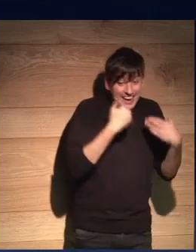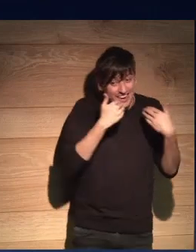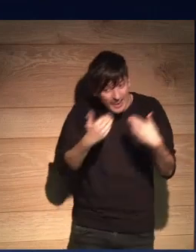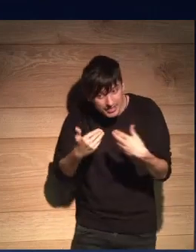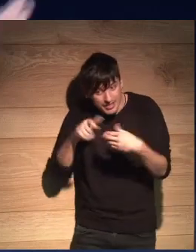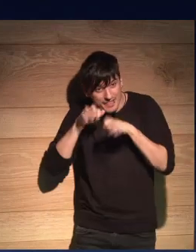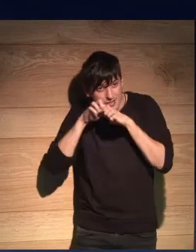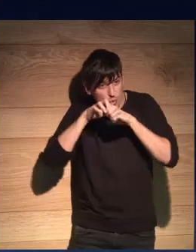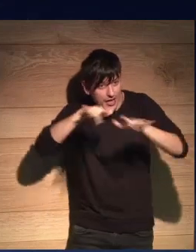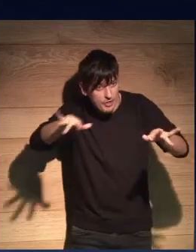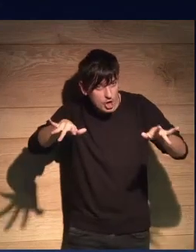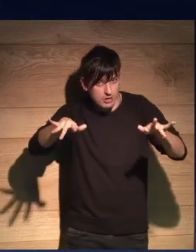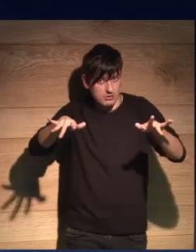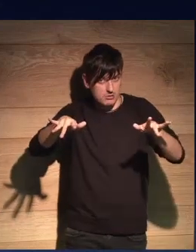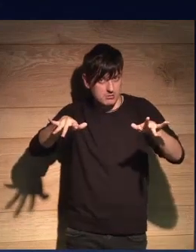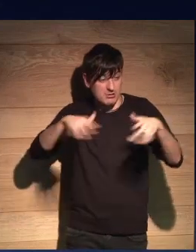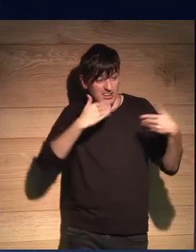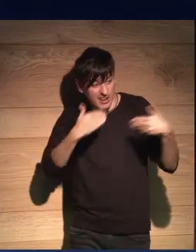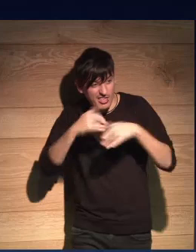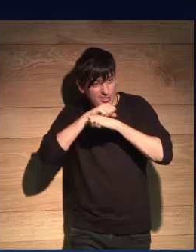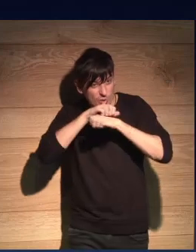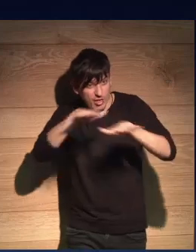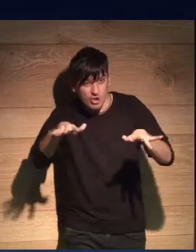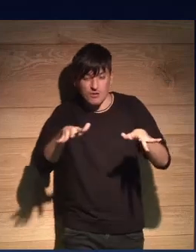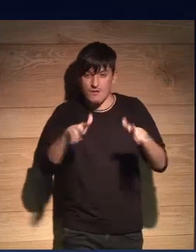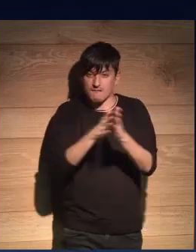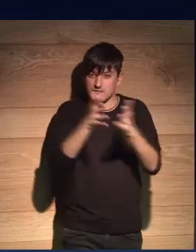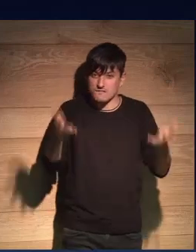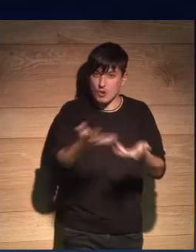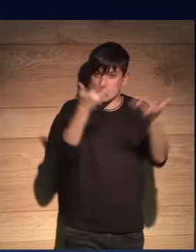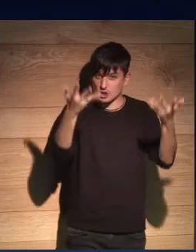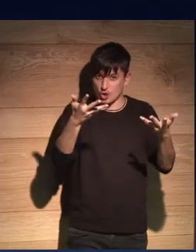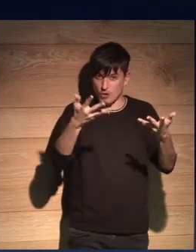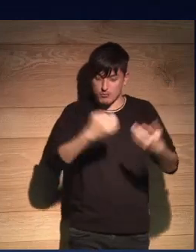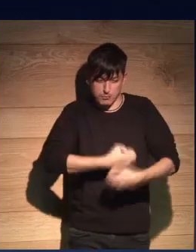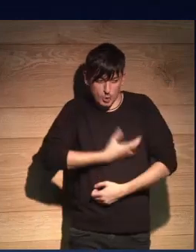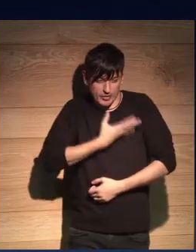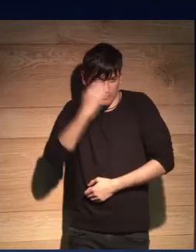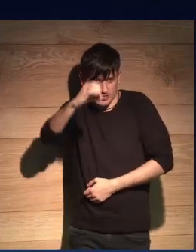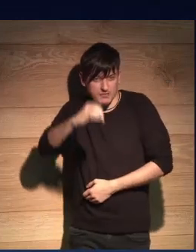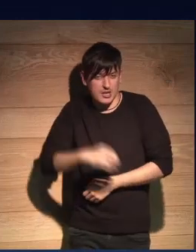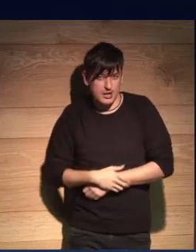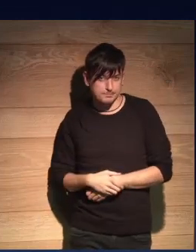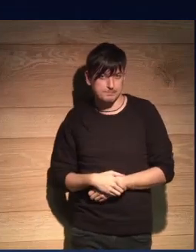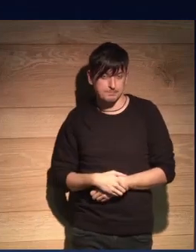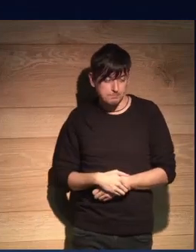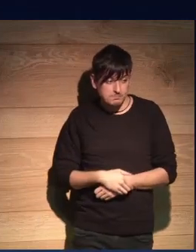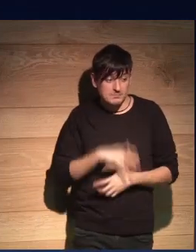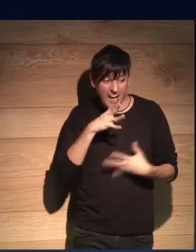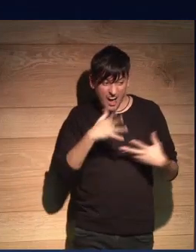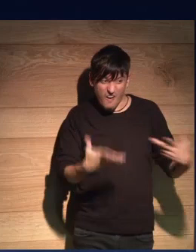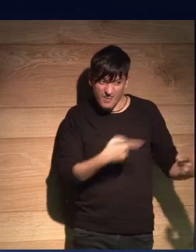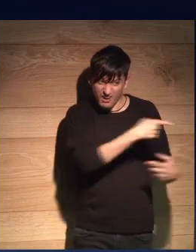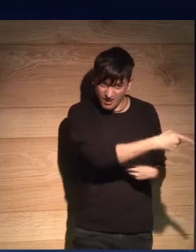divulgación, que hacemos todos, al fomento de vocaciones científicas, porque yo sí creo en eso, están ahora